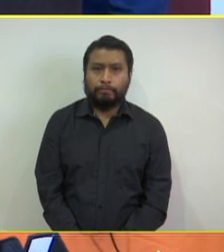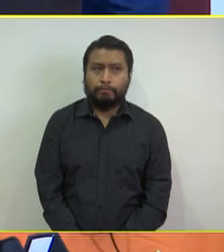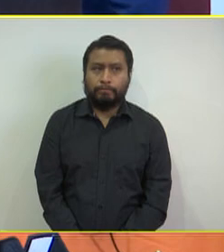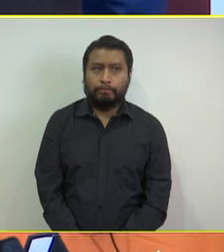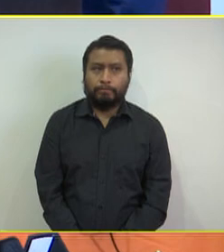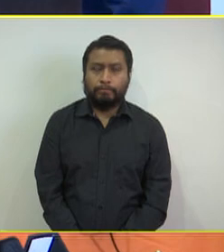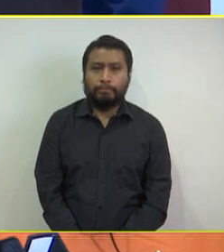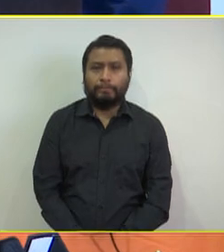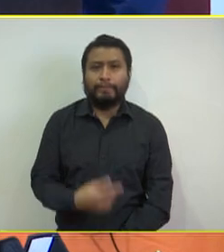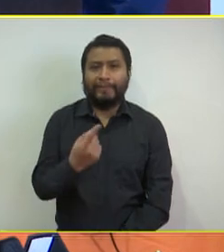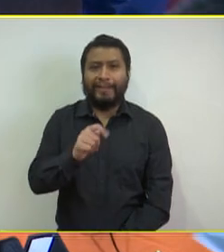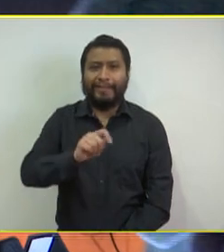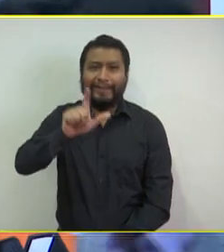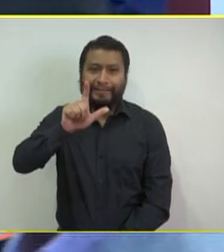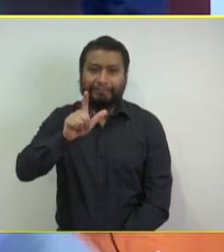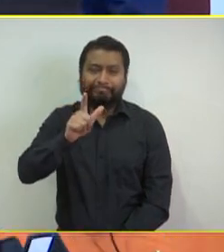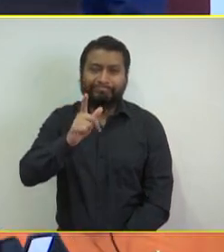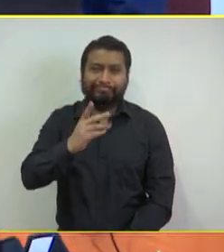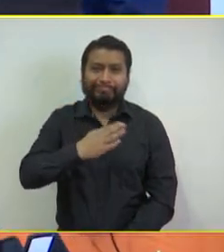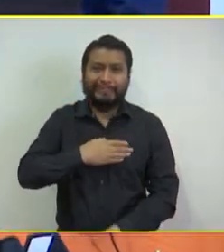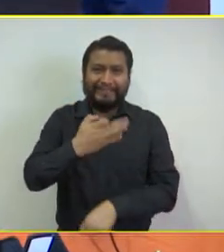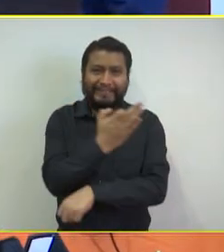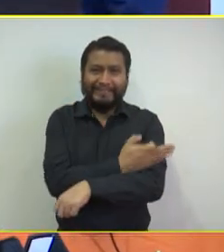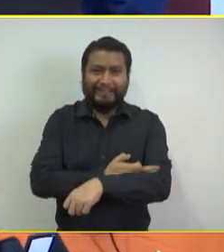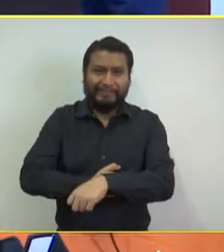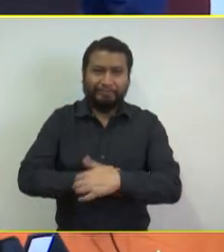¿Qué tal? Buenas tardes.